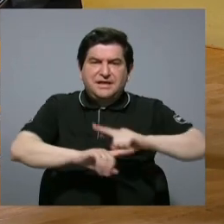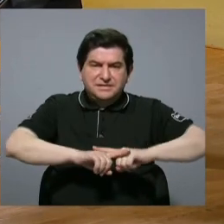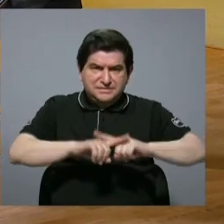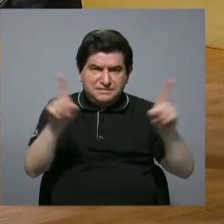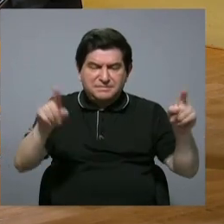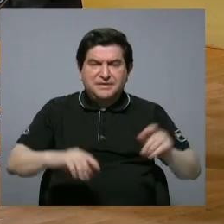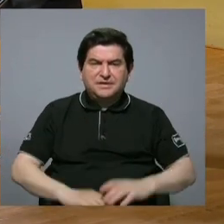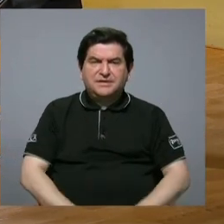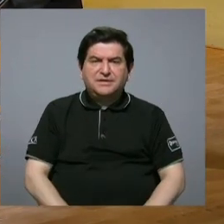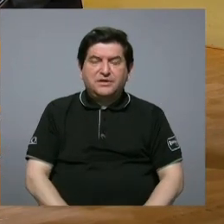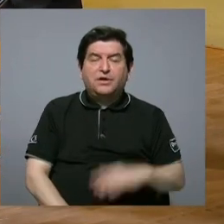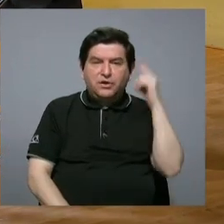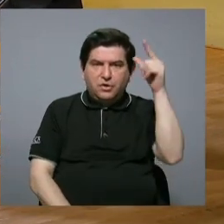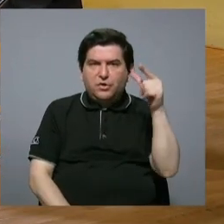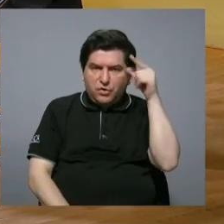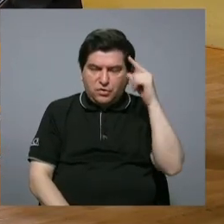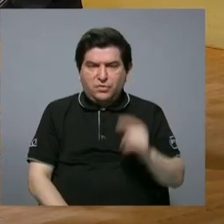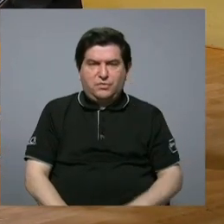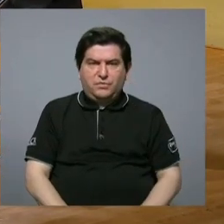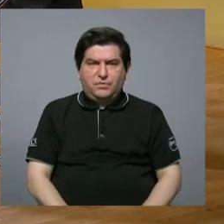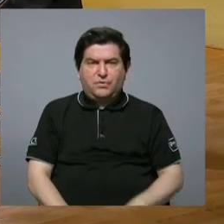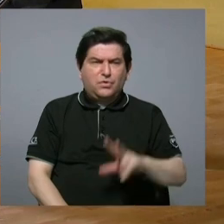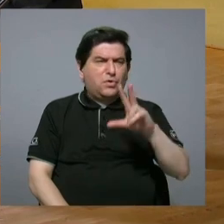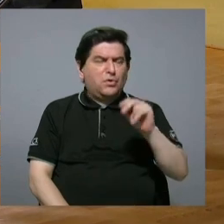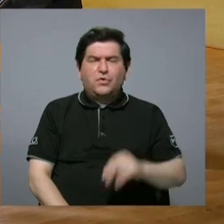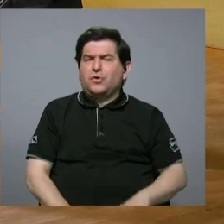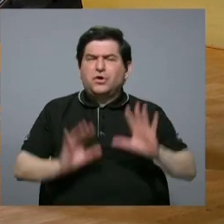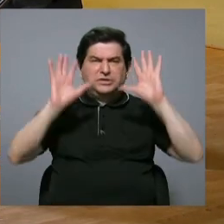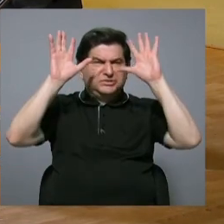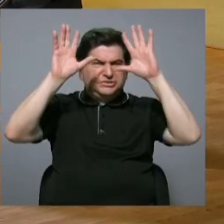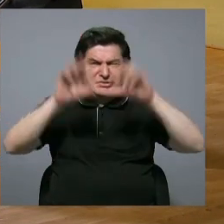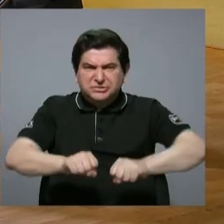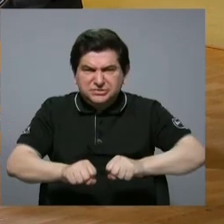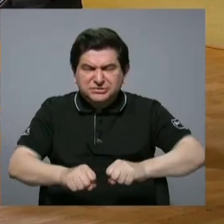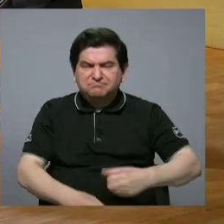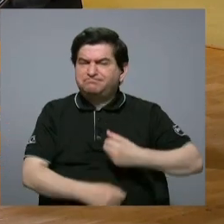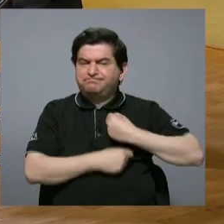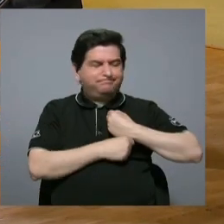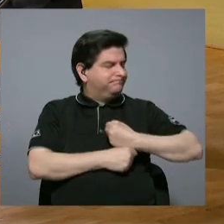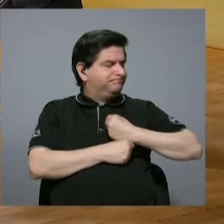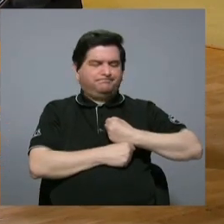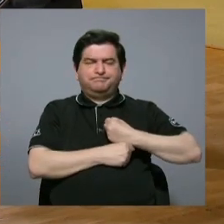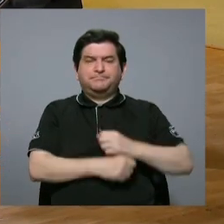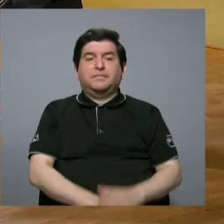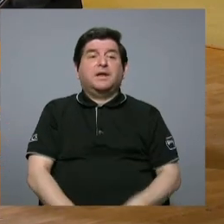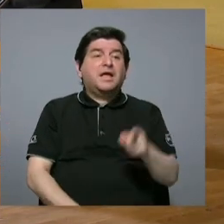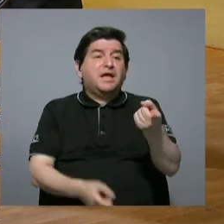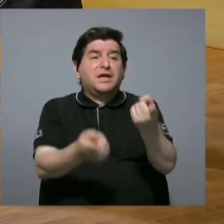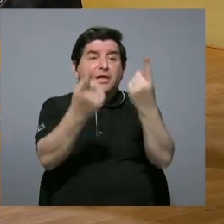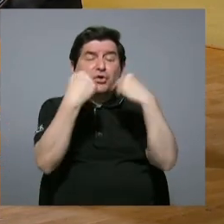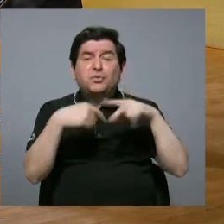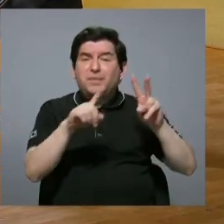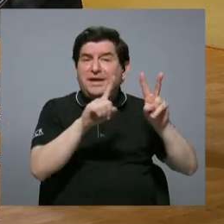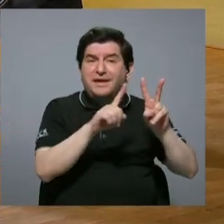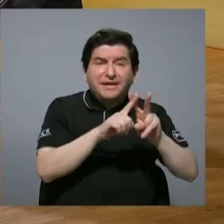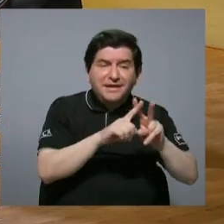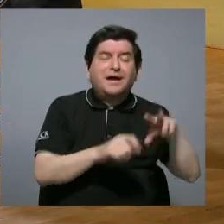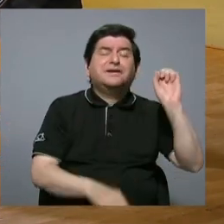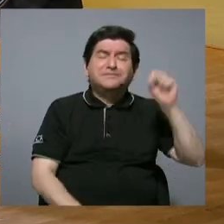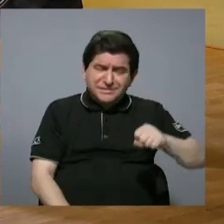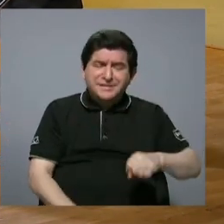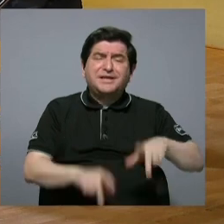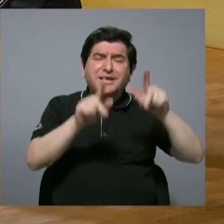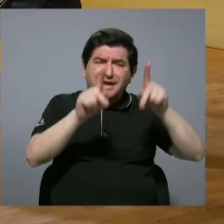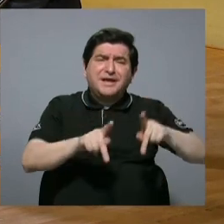entonces, obviamente no fue una toma militar, y venían de Nicoya, no de eran Cartago. nicoyanos,